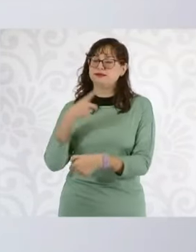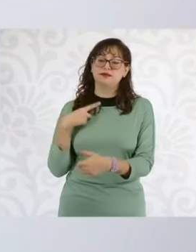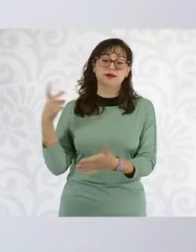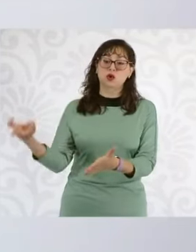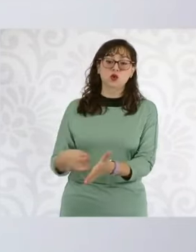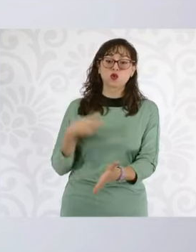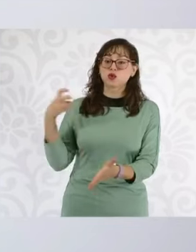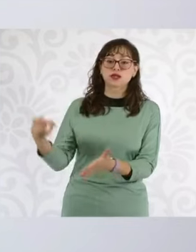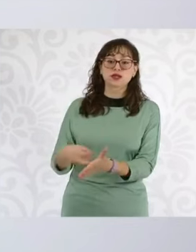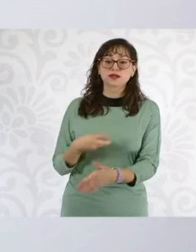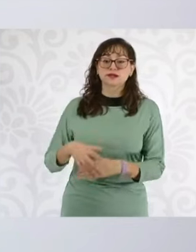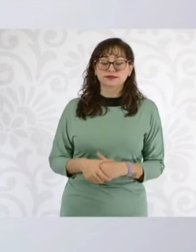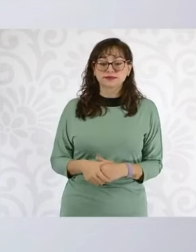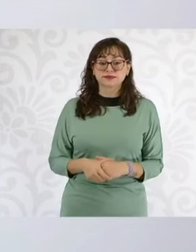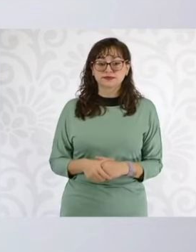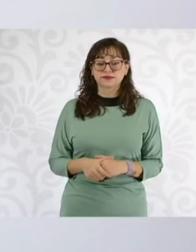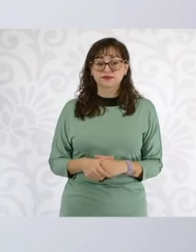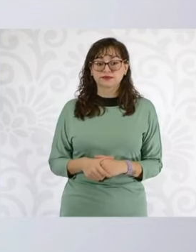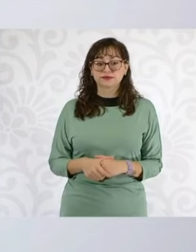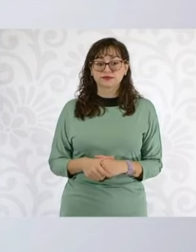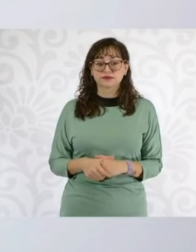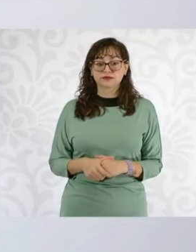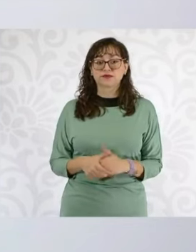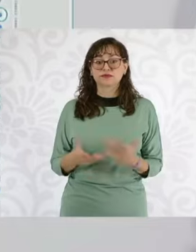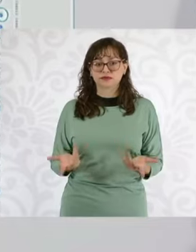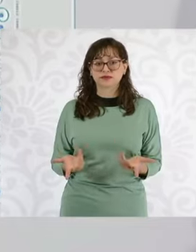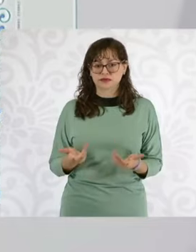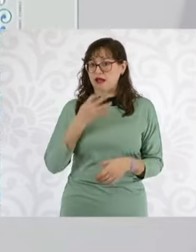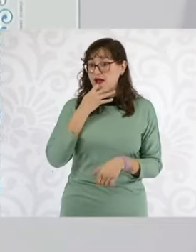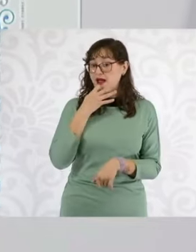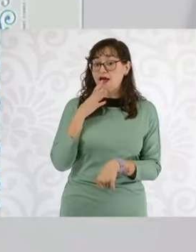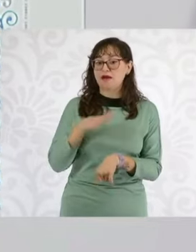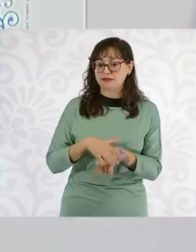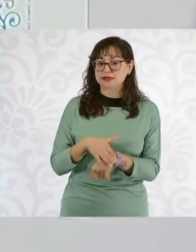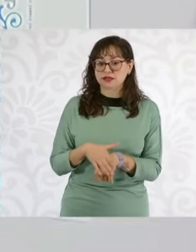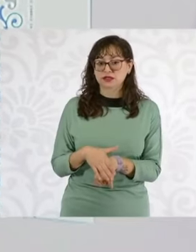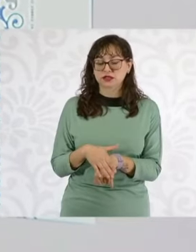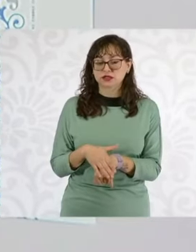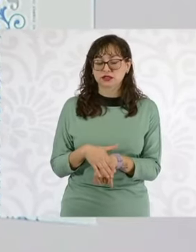Se está viendo en algunos casos, lo adelanto, el tema